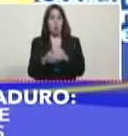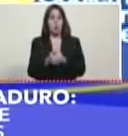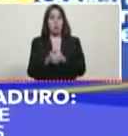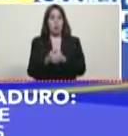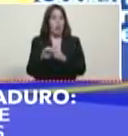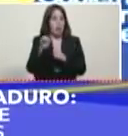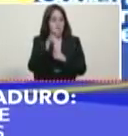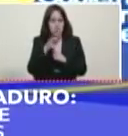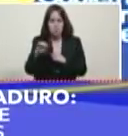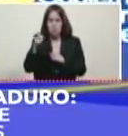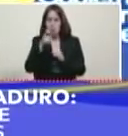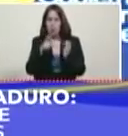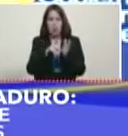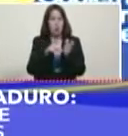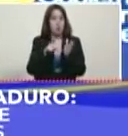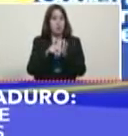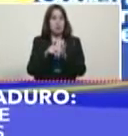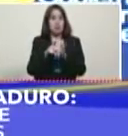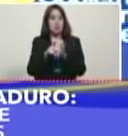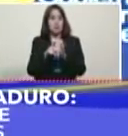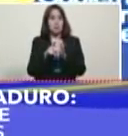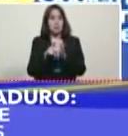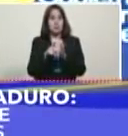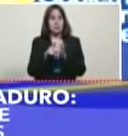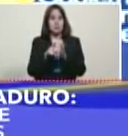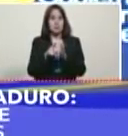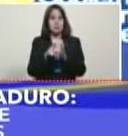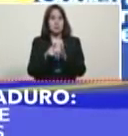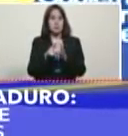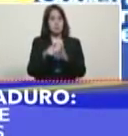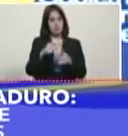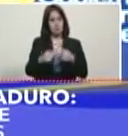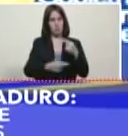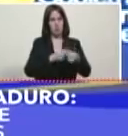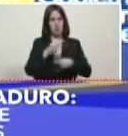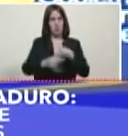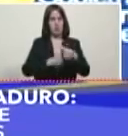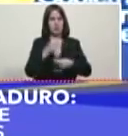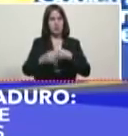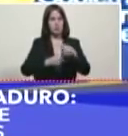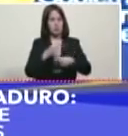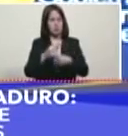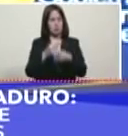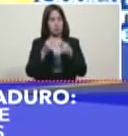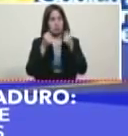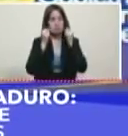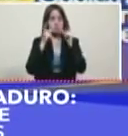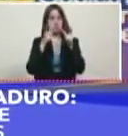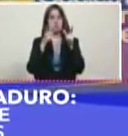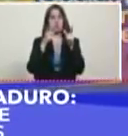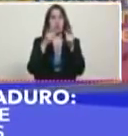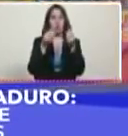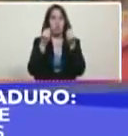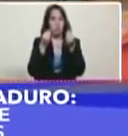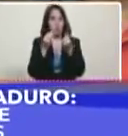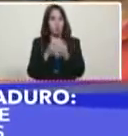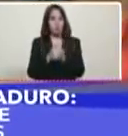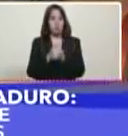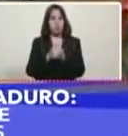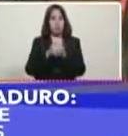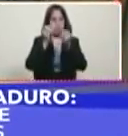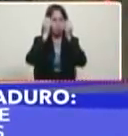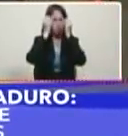Búsquenlo. Impresionante, con una generación que viene como extraterrestre. Vienen con